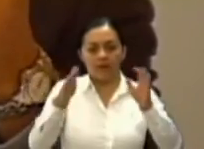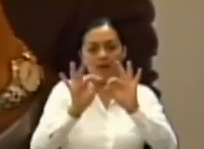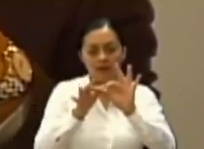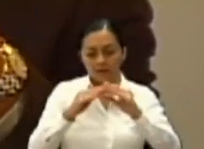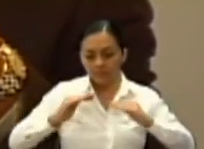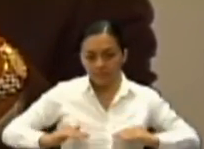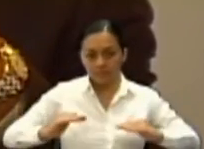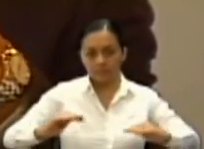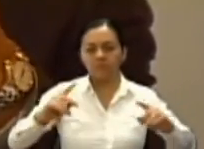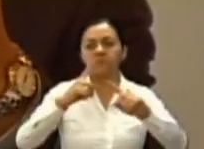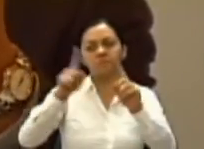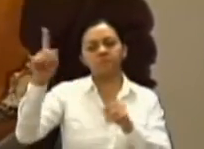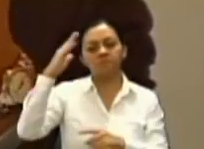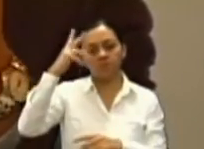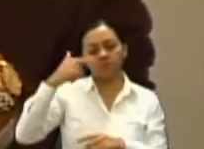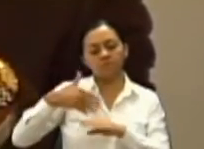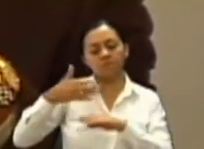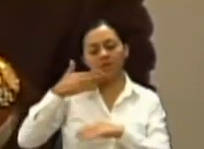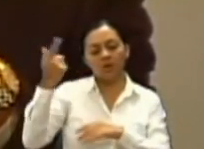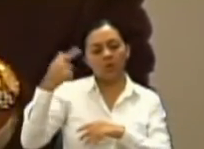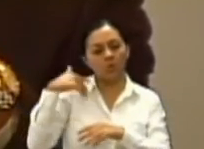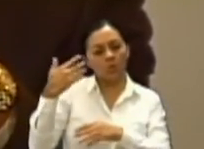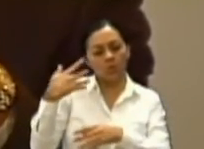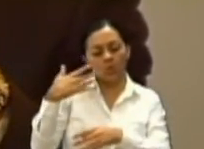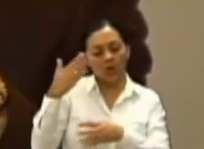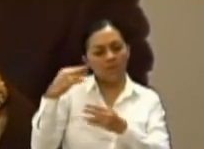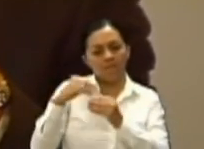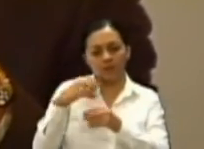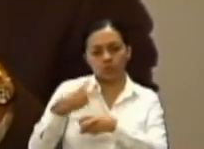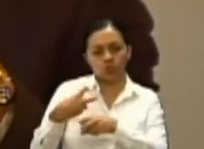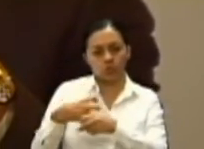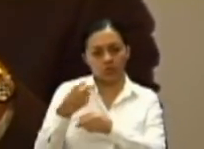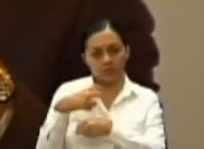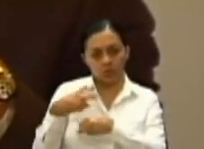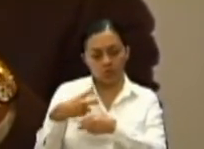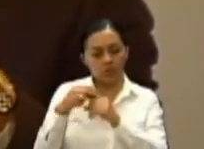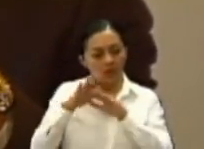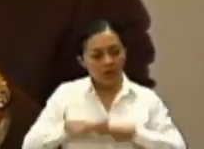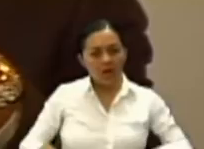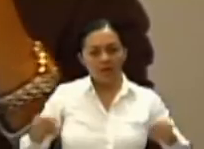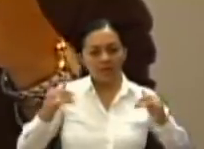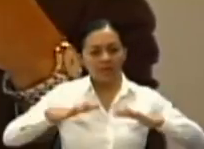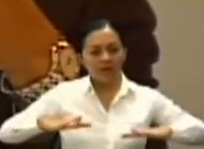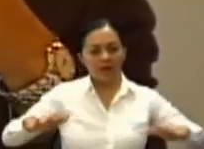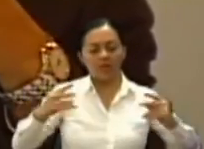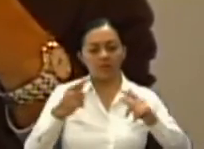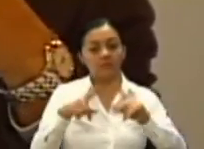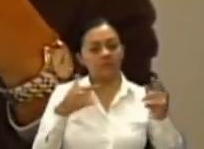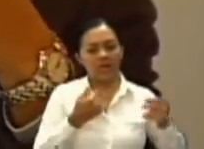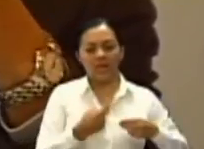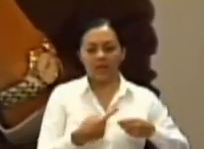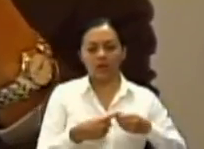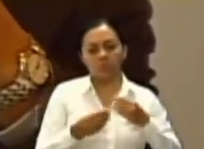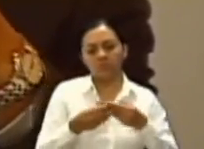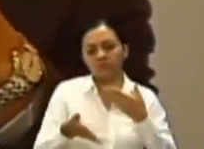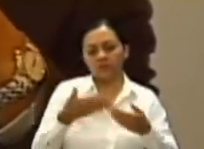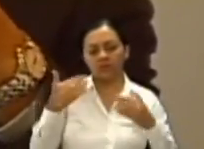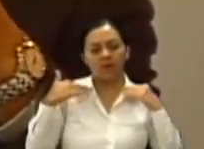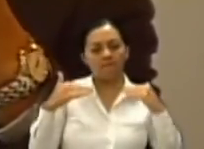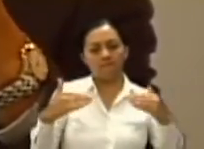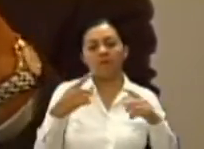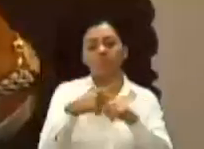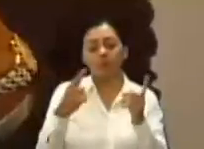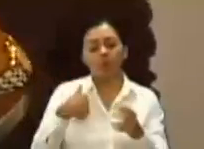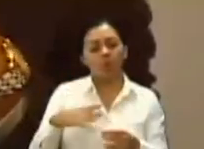estuvo en exhibición hoy día el papamóvil ya listo es un motivo orgullo para todos los ecuatorianos porque lo que se ha hecho en muy corto tiempo